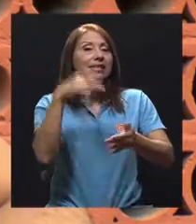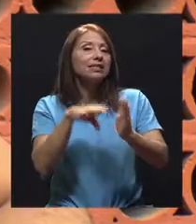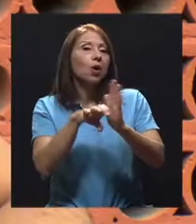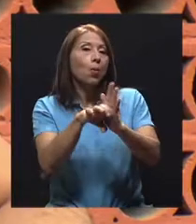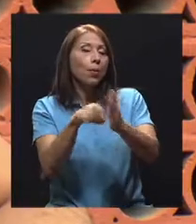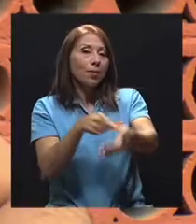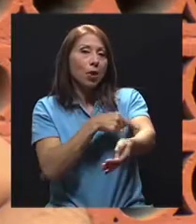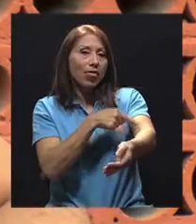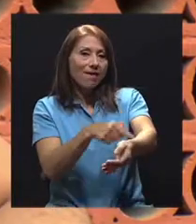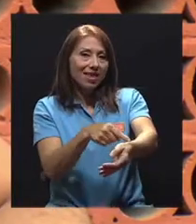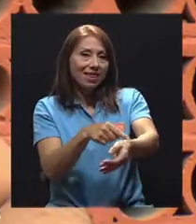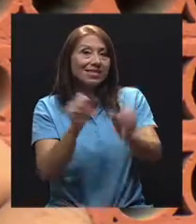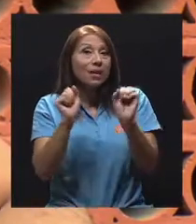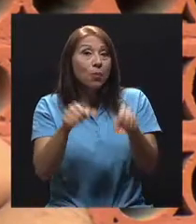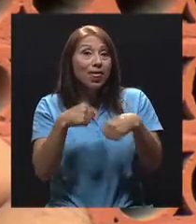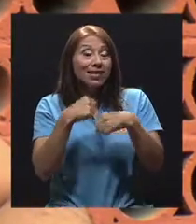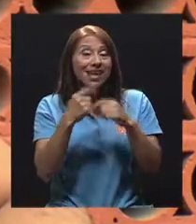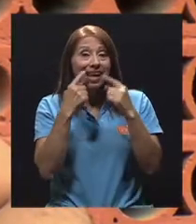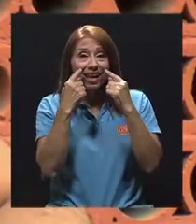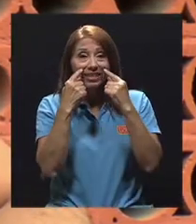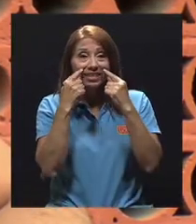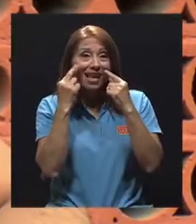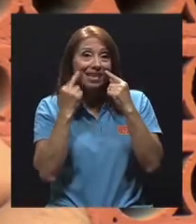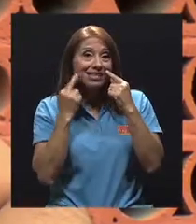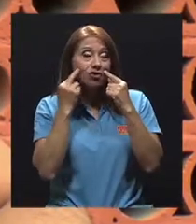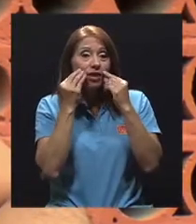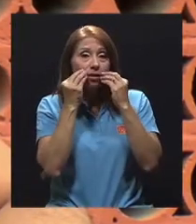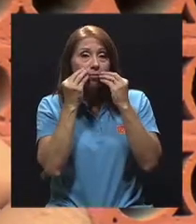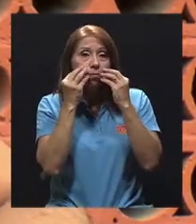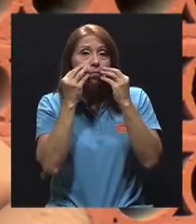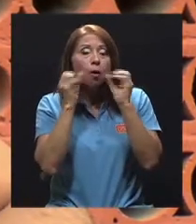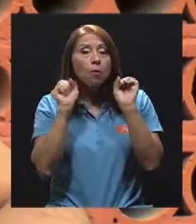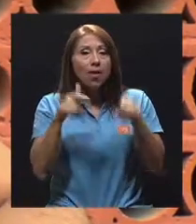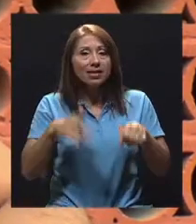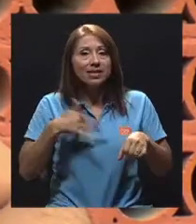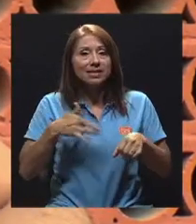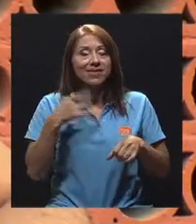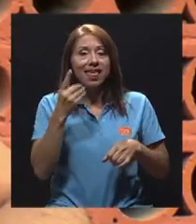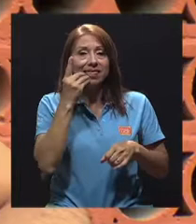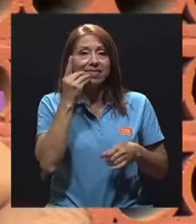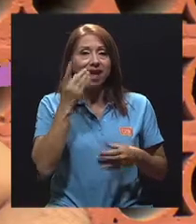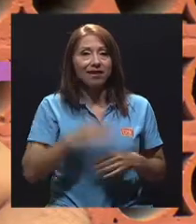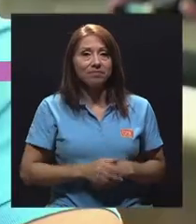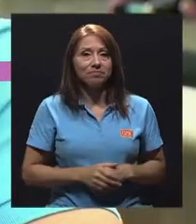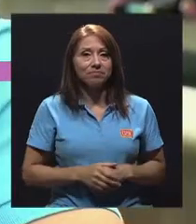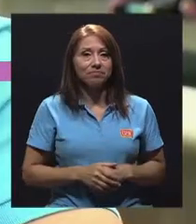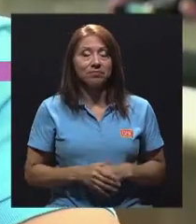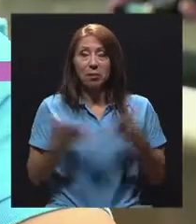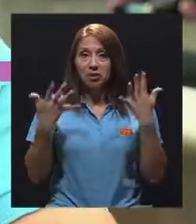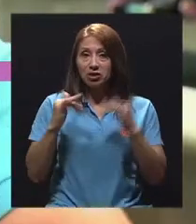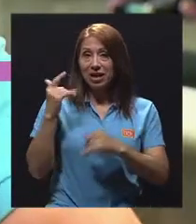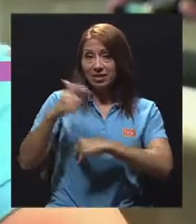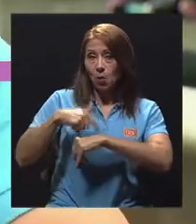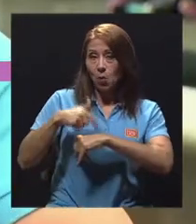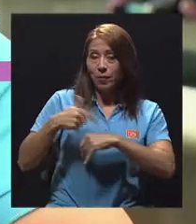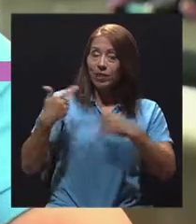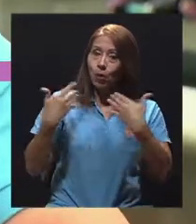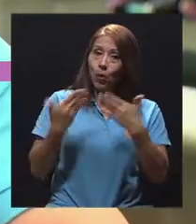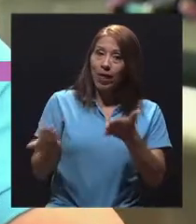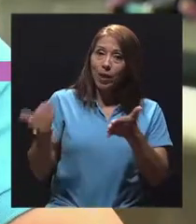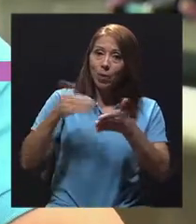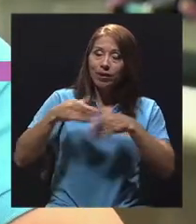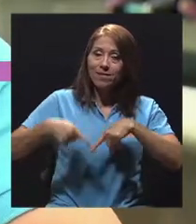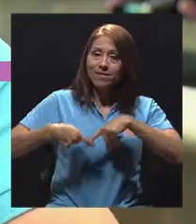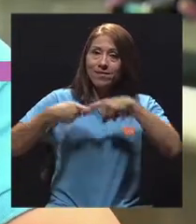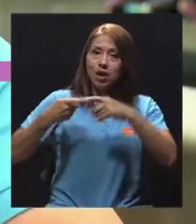que nos hacen estas inflamaciones de las encías y pueden generar hipersensibilidad dental. Bueno, llegó el momento de ir a